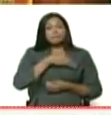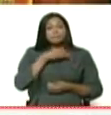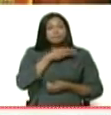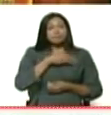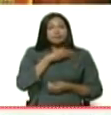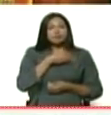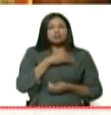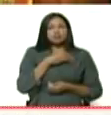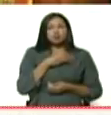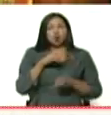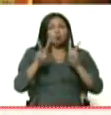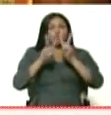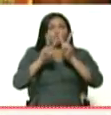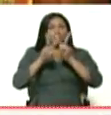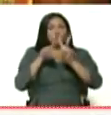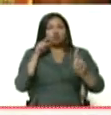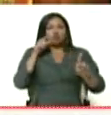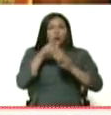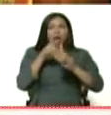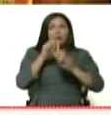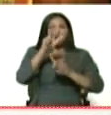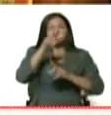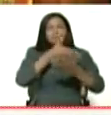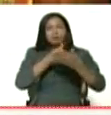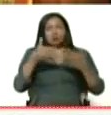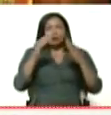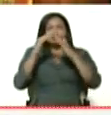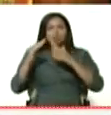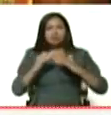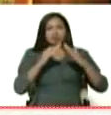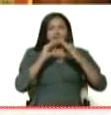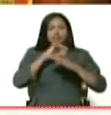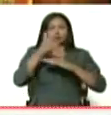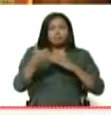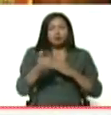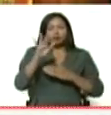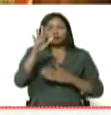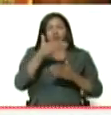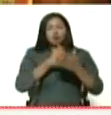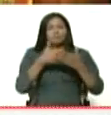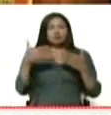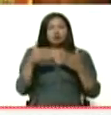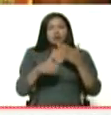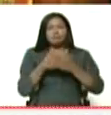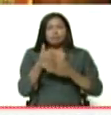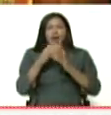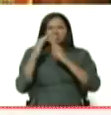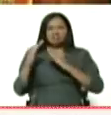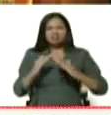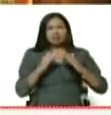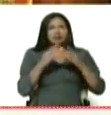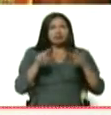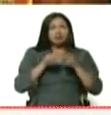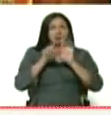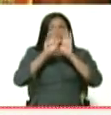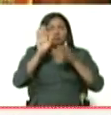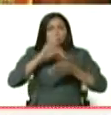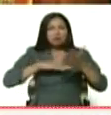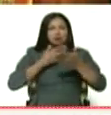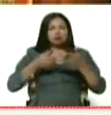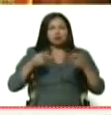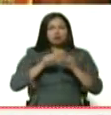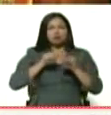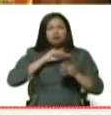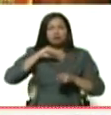Vivienda Venezuela, vamos rumbo a los 3 millones y de ahí el plan para los 5 millones o más de vivienda. En la agenda, bueno, revisando